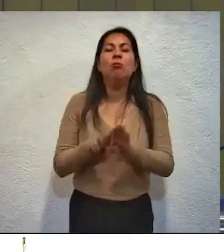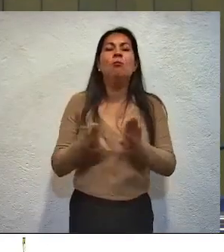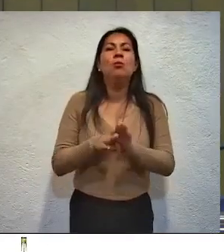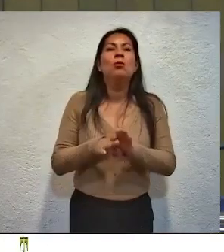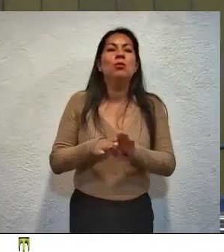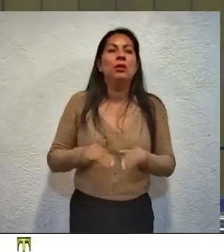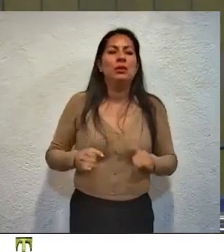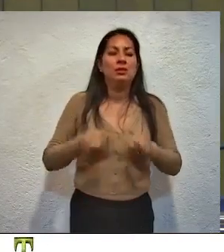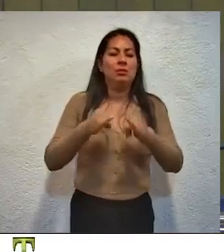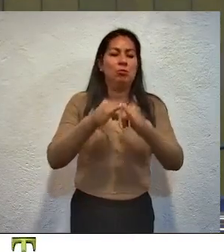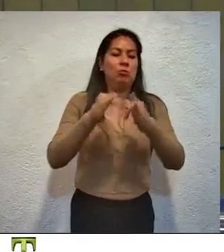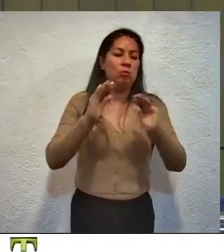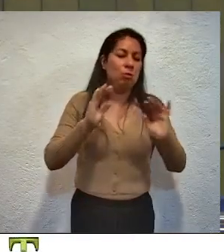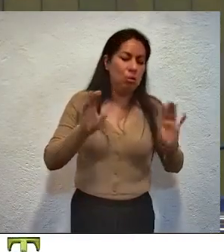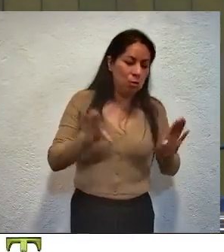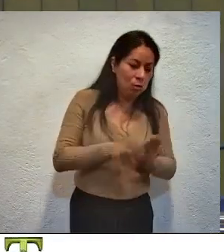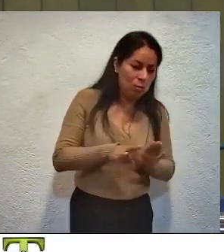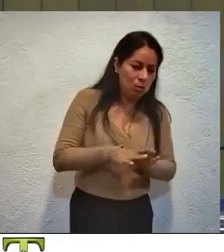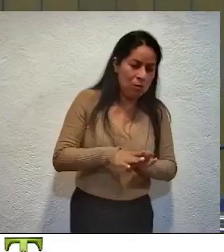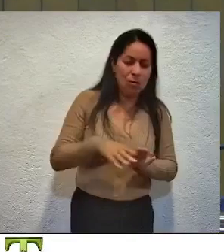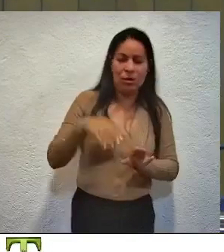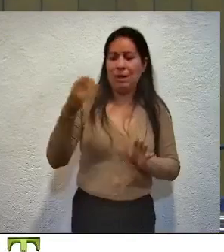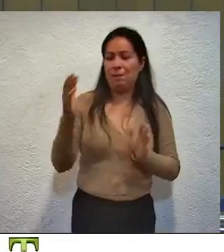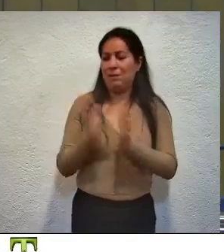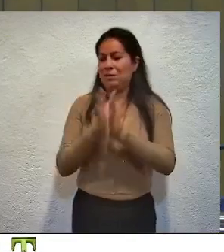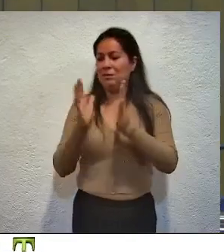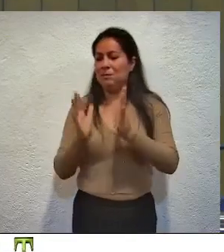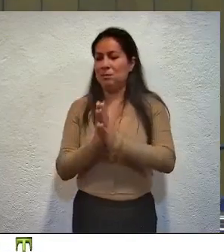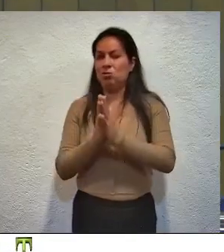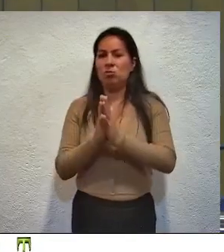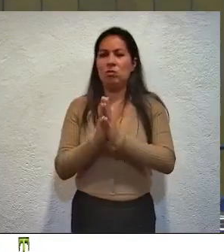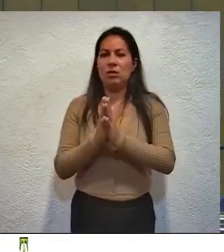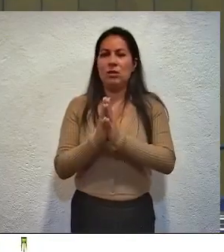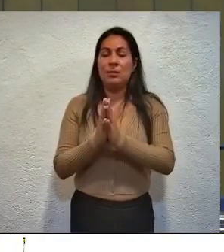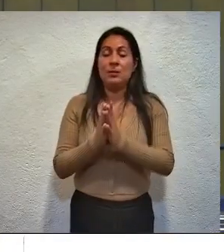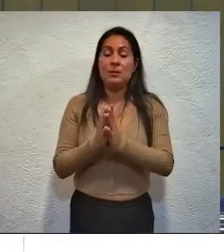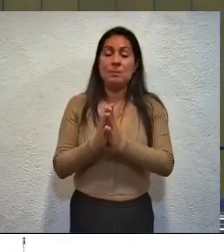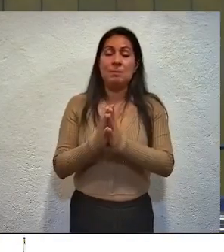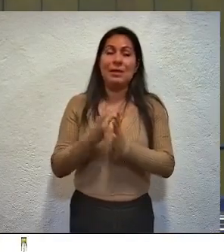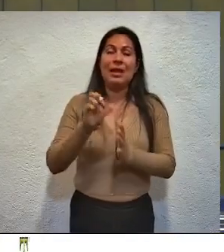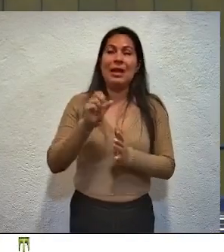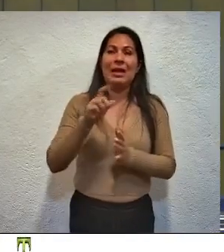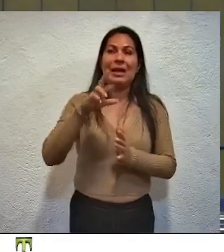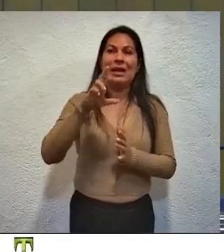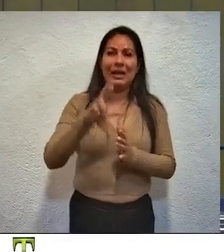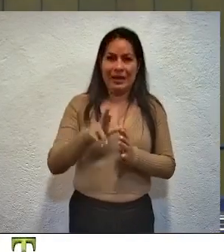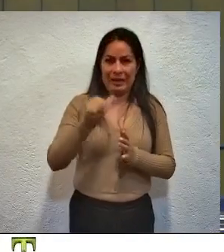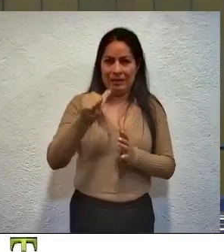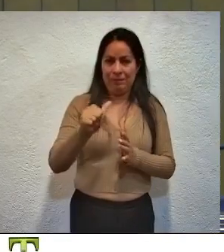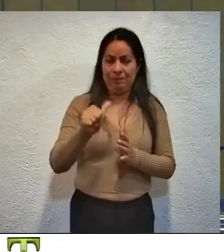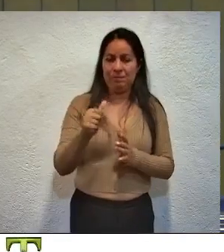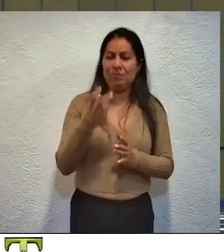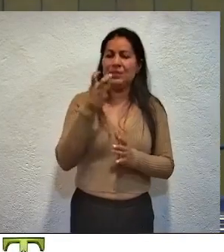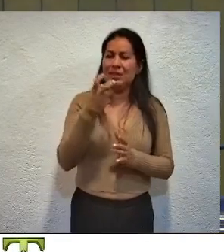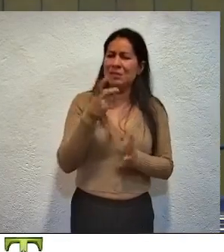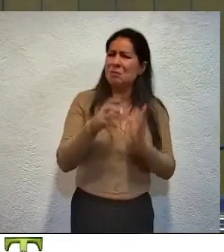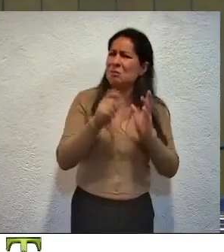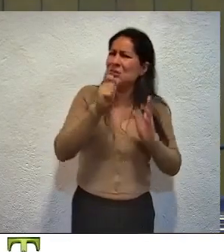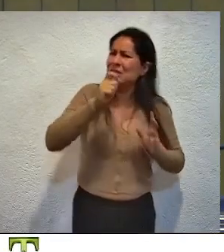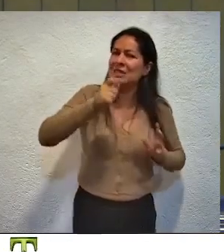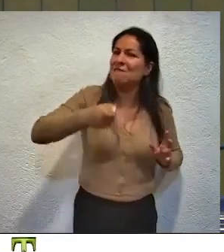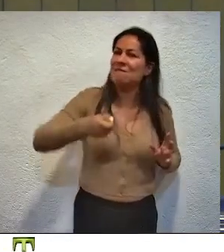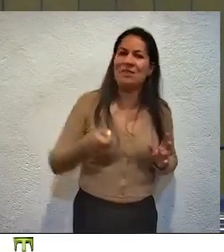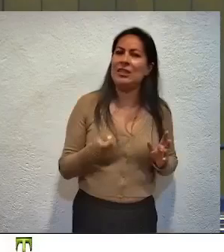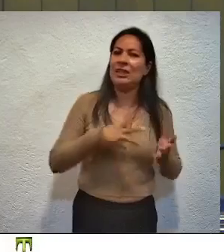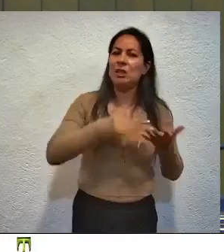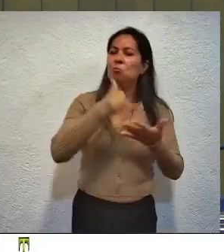el instituto como con la participación de el AMCRA. Esto no quiere decir que